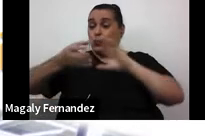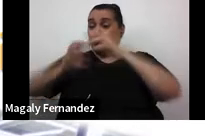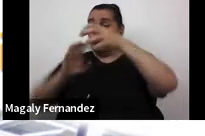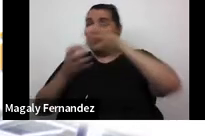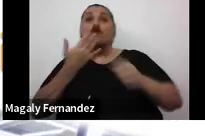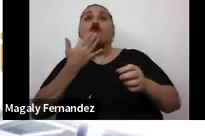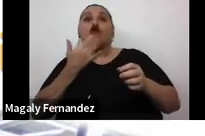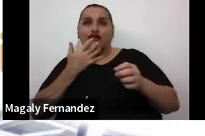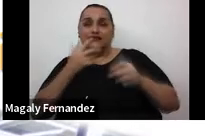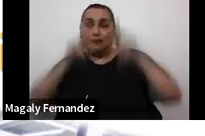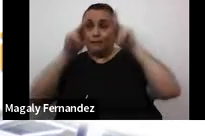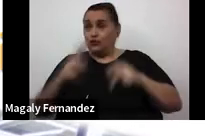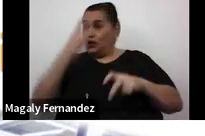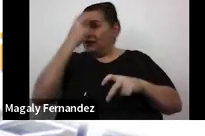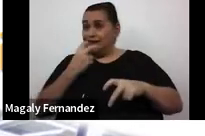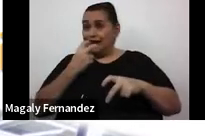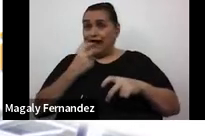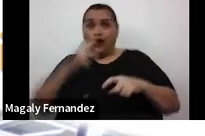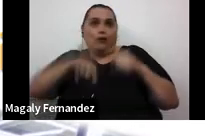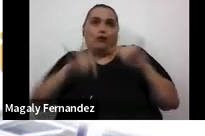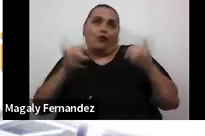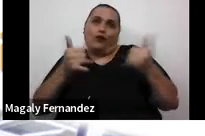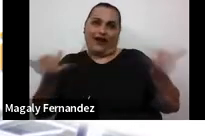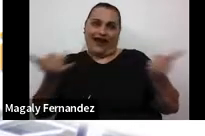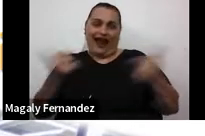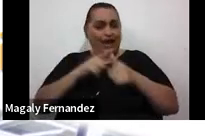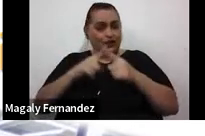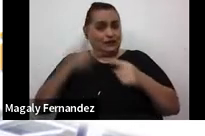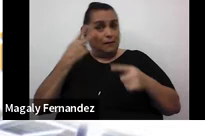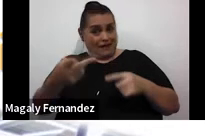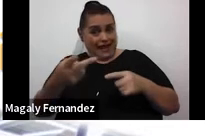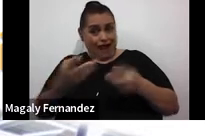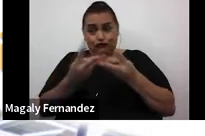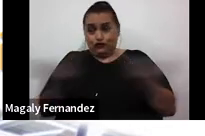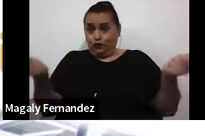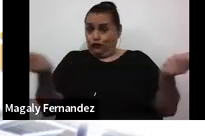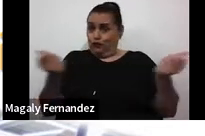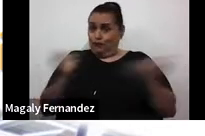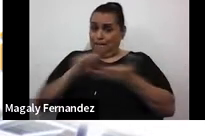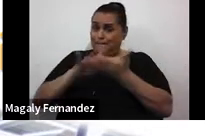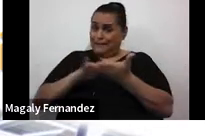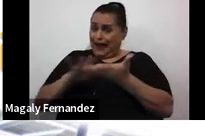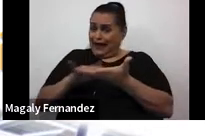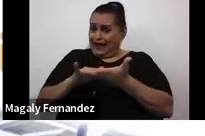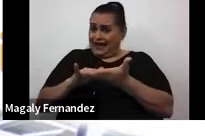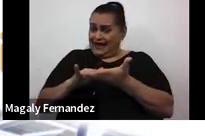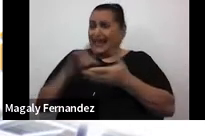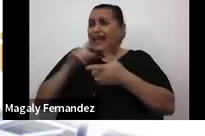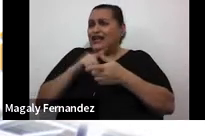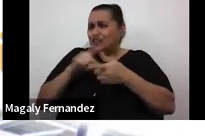y se supone que las personas ciegan no pueden jugar como Robert verdad los vean lo resolvieron lo resolvieron muy fácil entonces